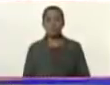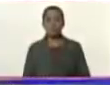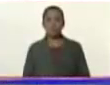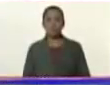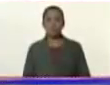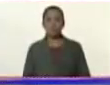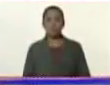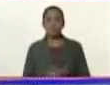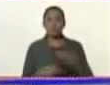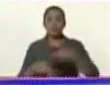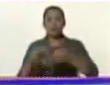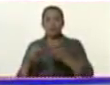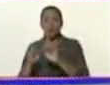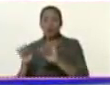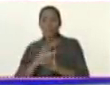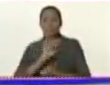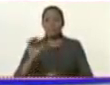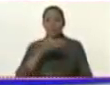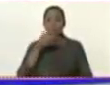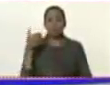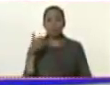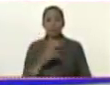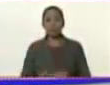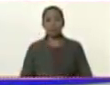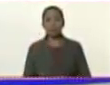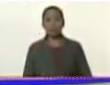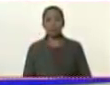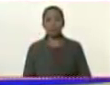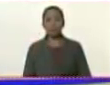para construir una patria mejor,